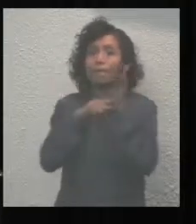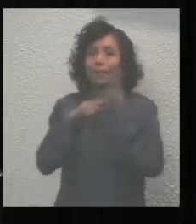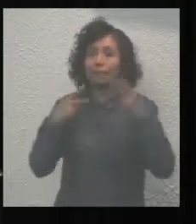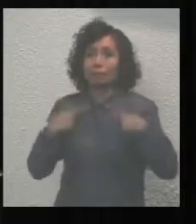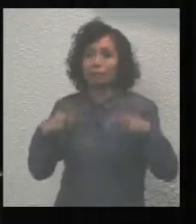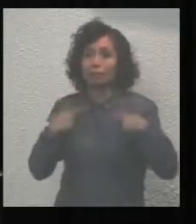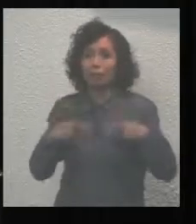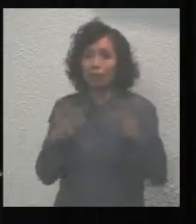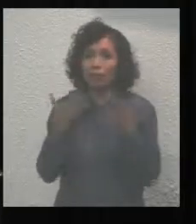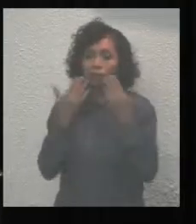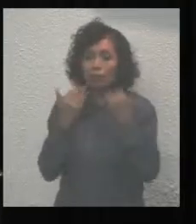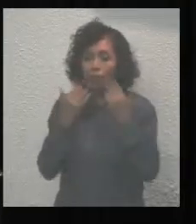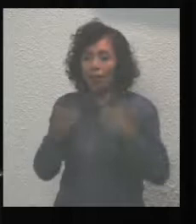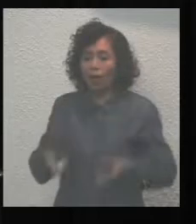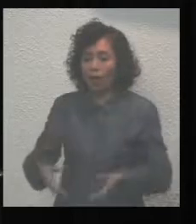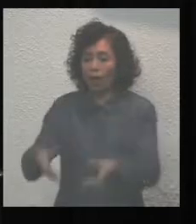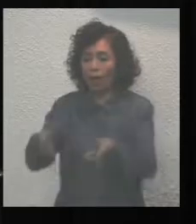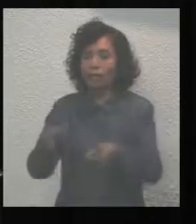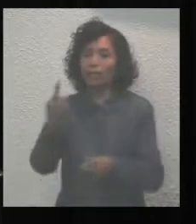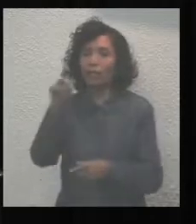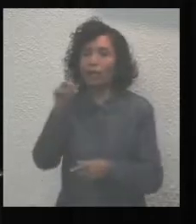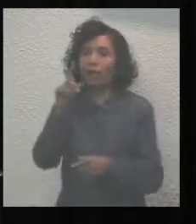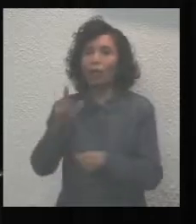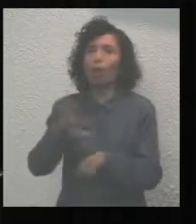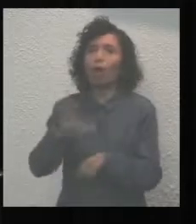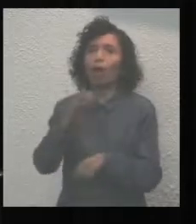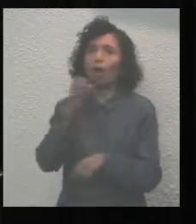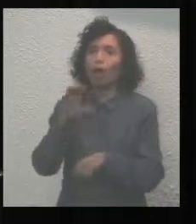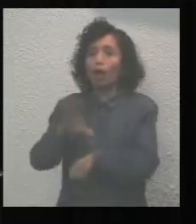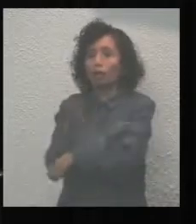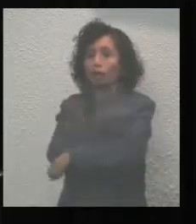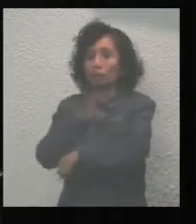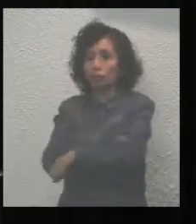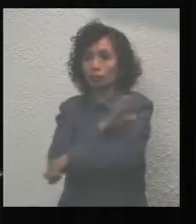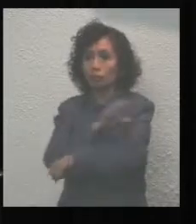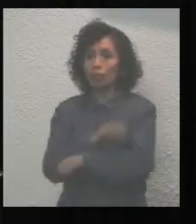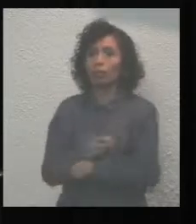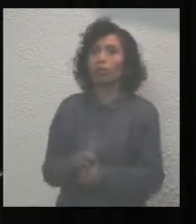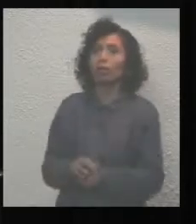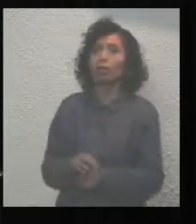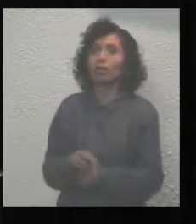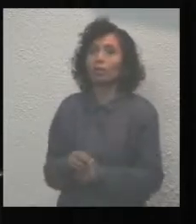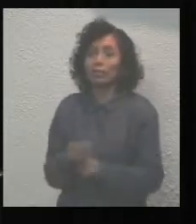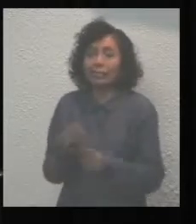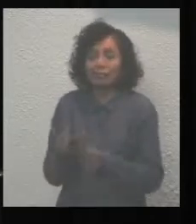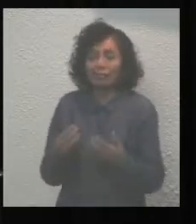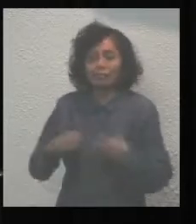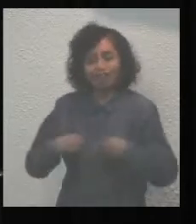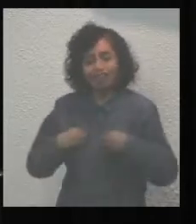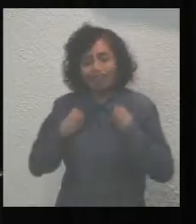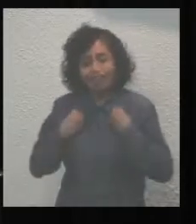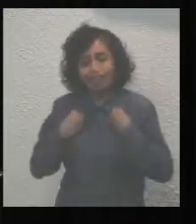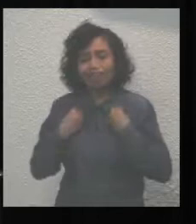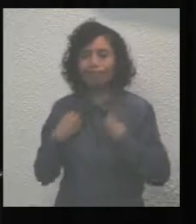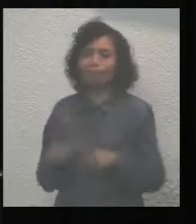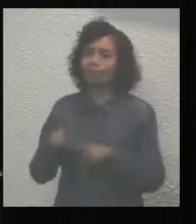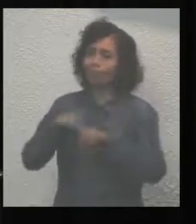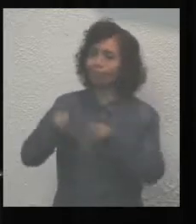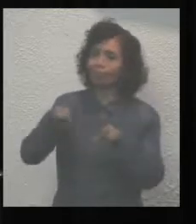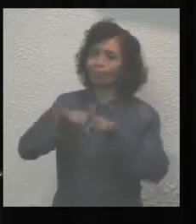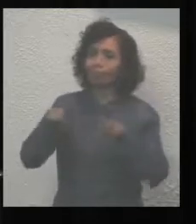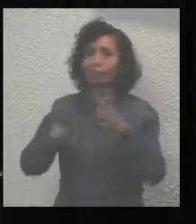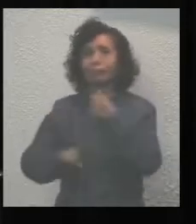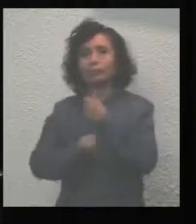con calles, con agua, con luz, con alumbrado, con drenaje, y que siguen viviendo en la irregularidad, sin